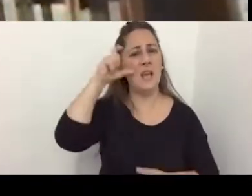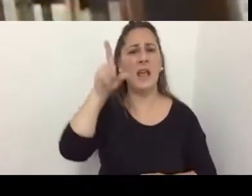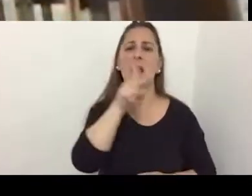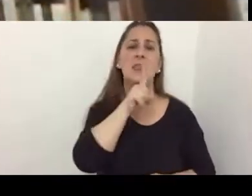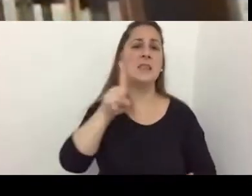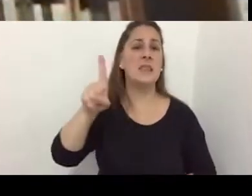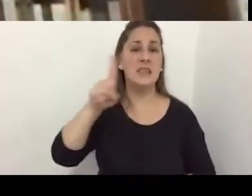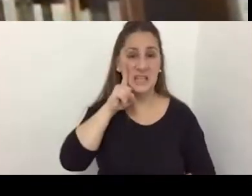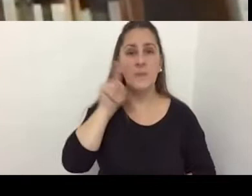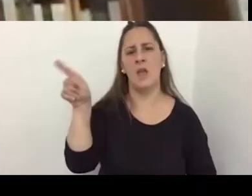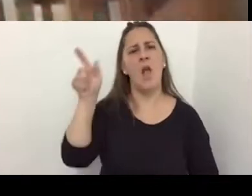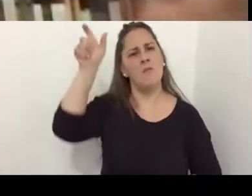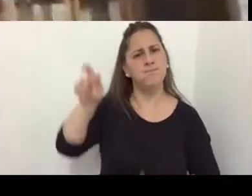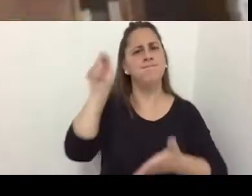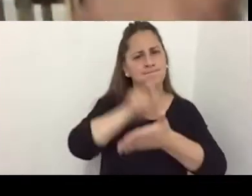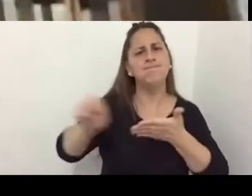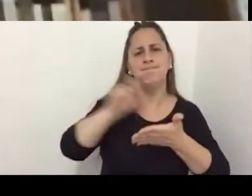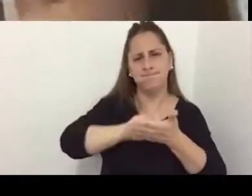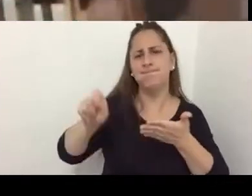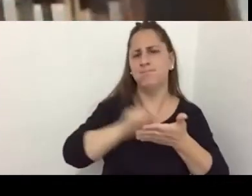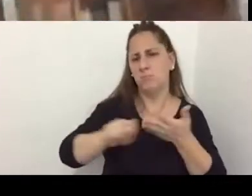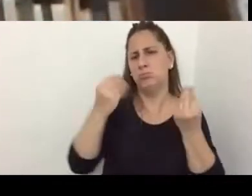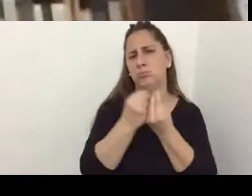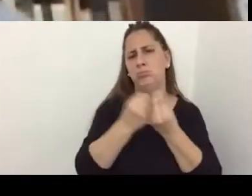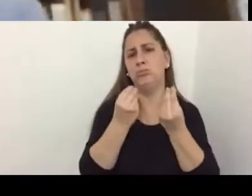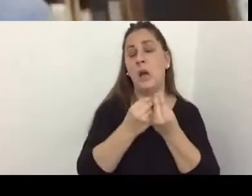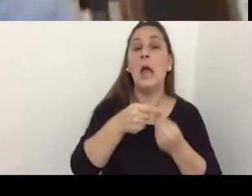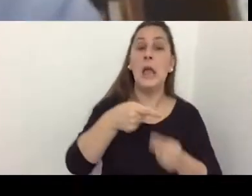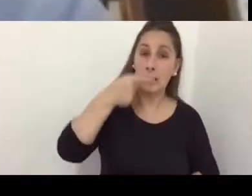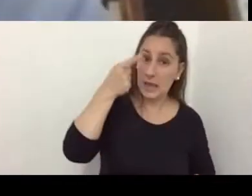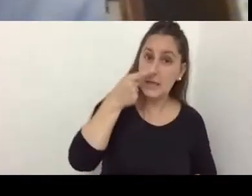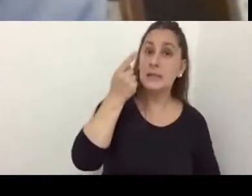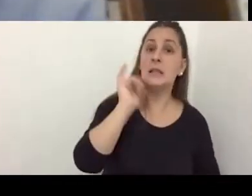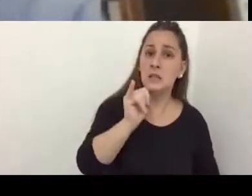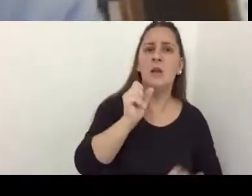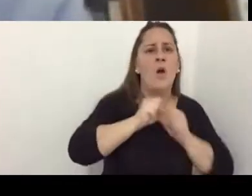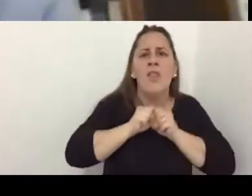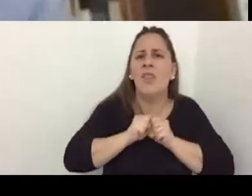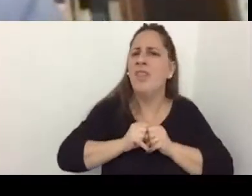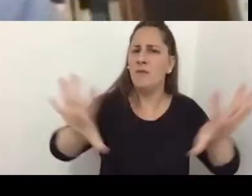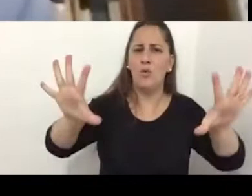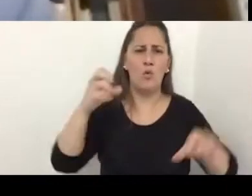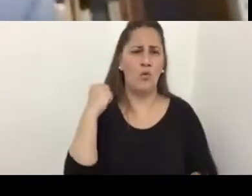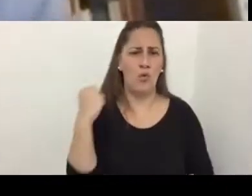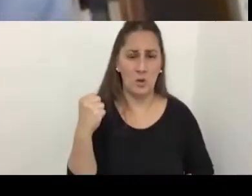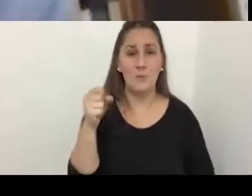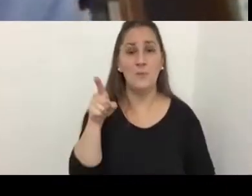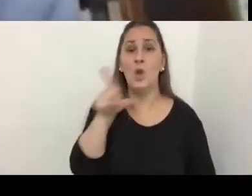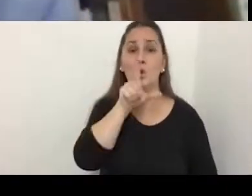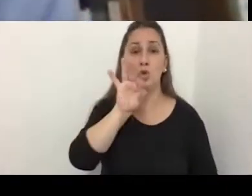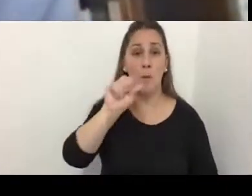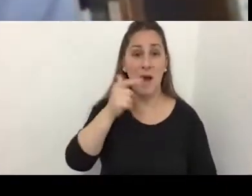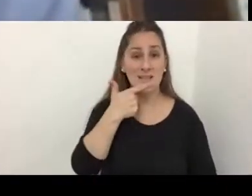escrito varios trabajos que, además de ser interesantes, se han difundido mucho. Y él señala en uno de estos